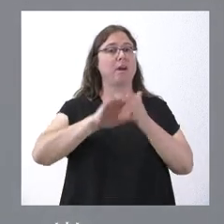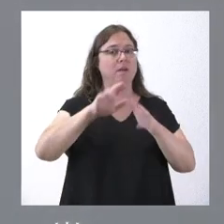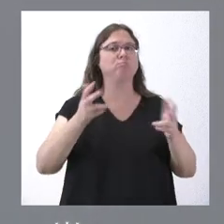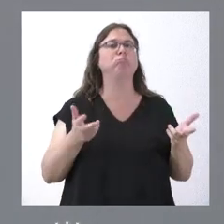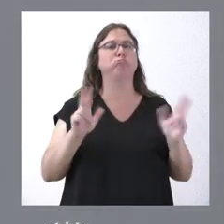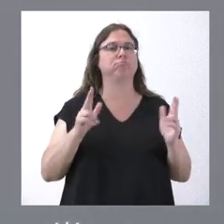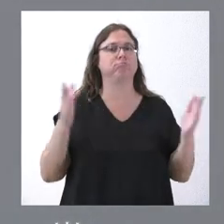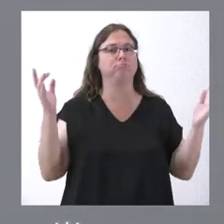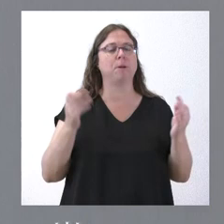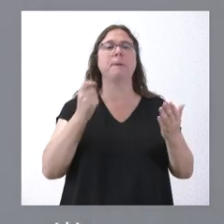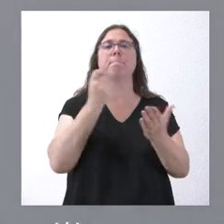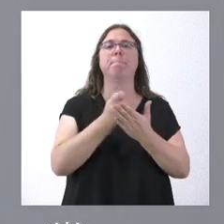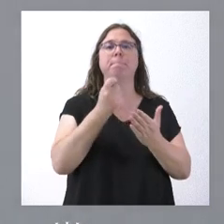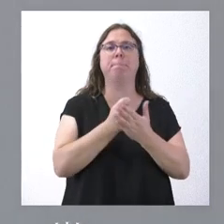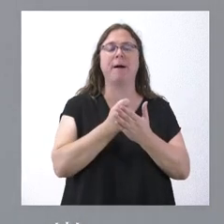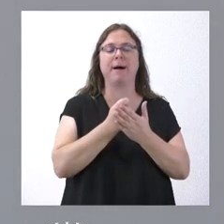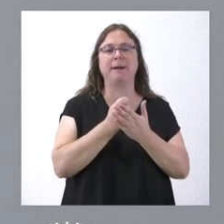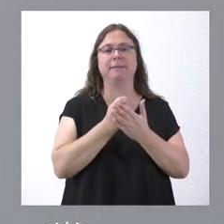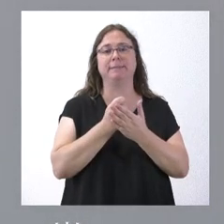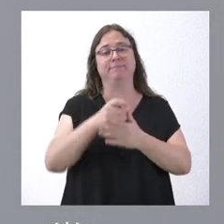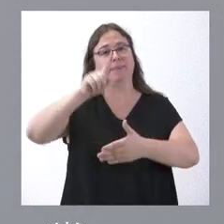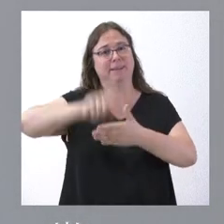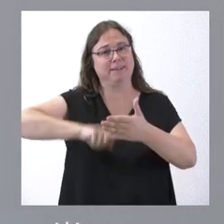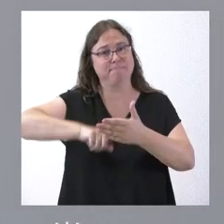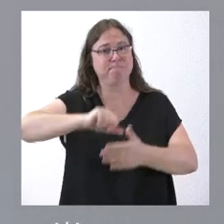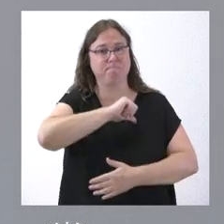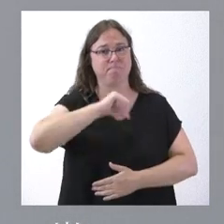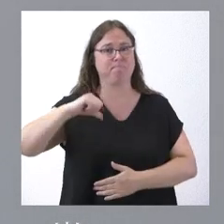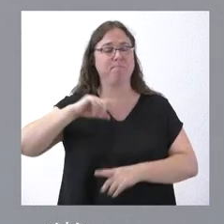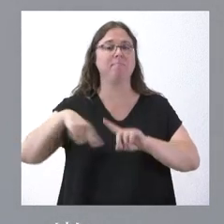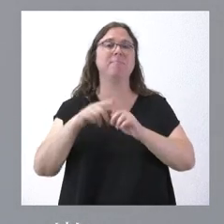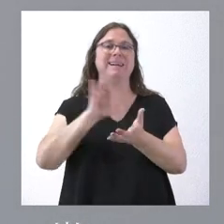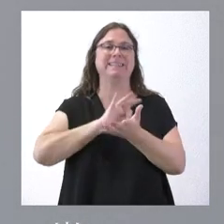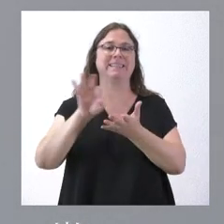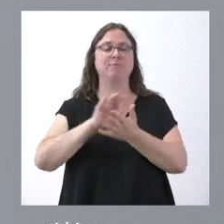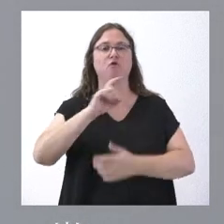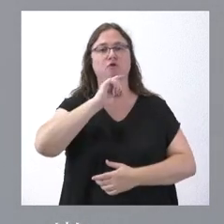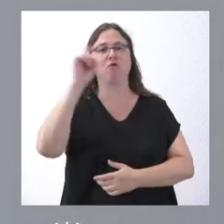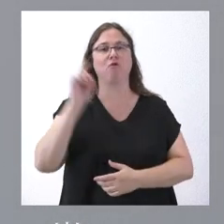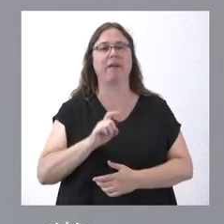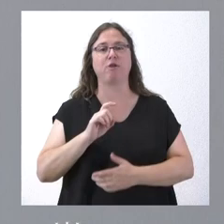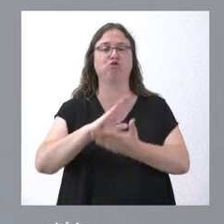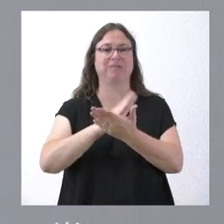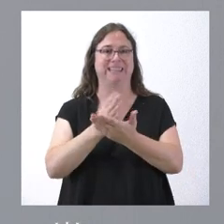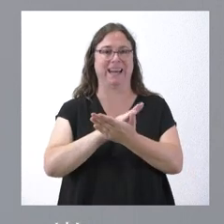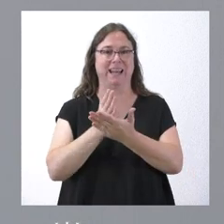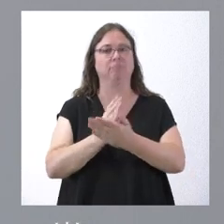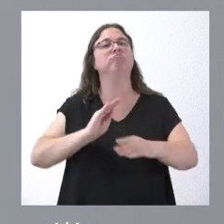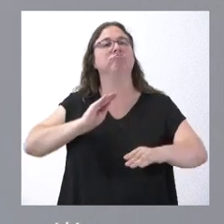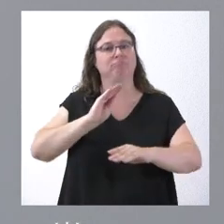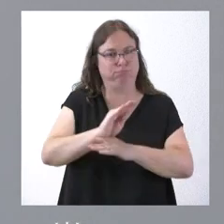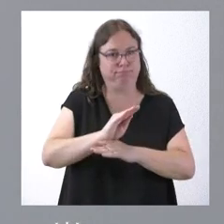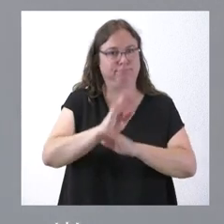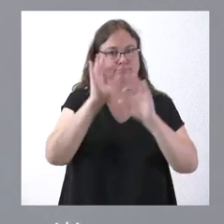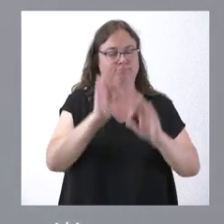autoriza los pagos de arrendamiento, personal y servicios de la Fundación Serla. El acuerdo permite a